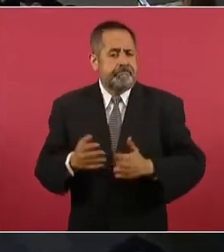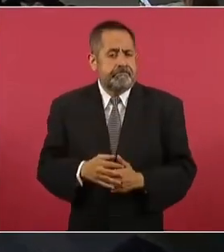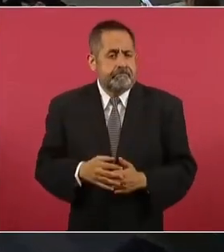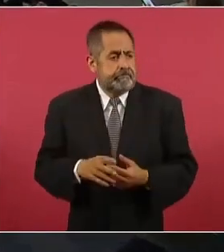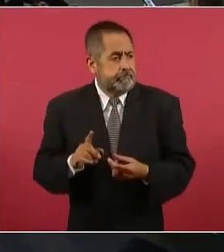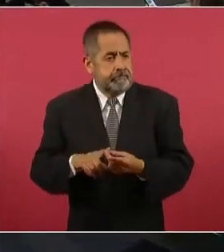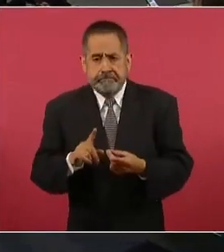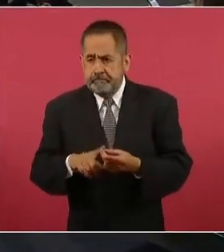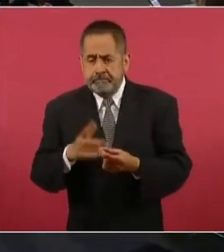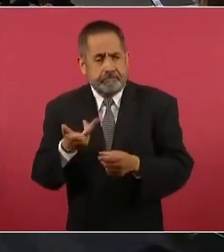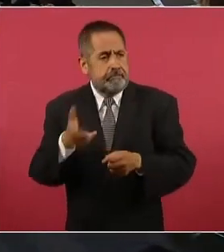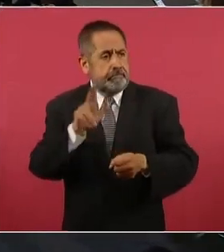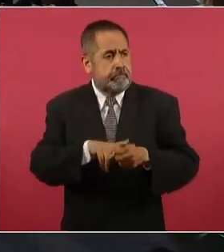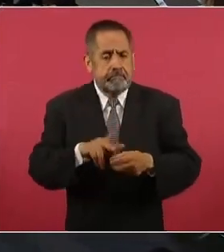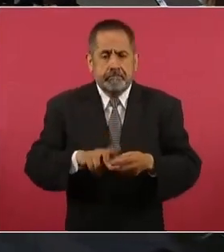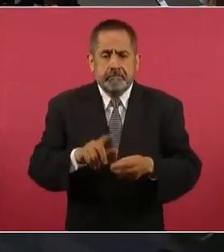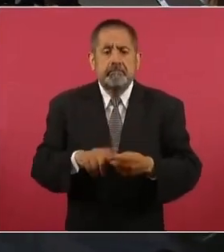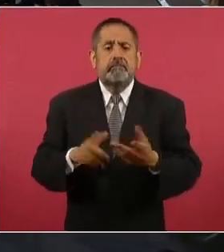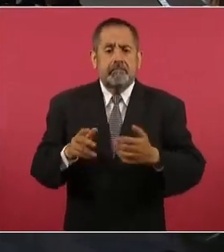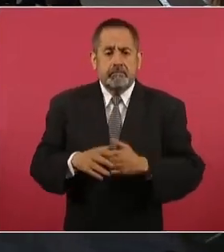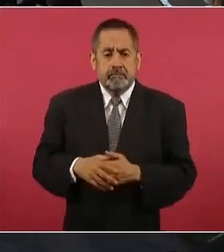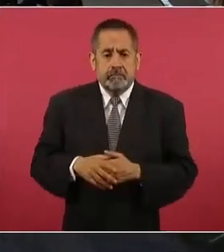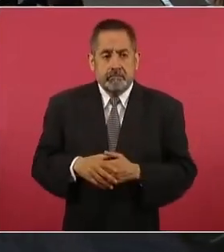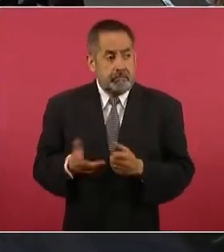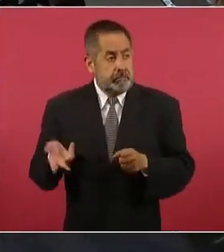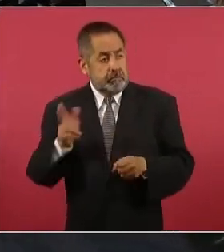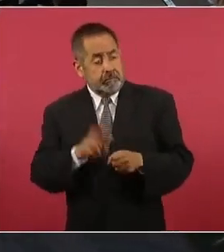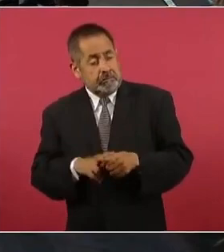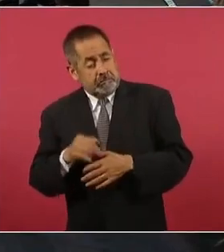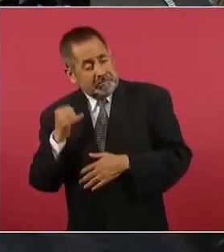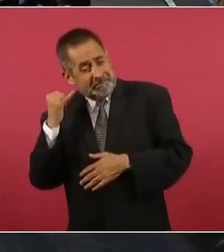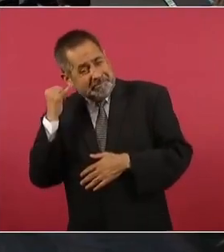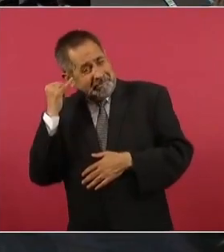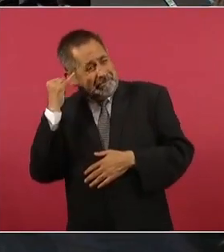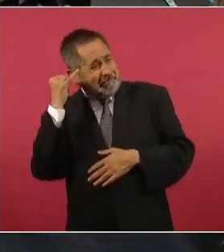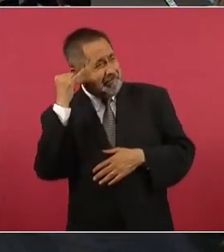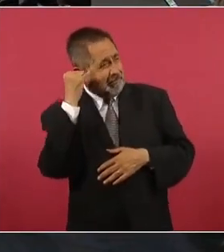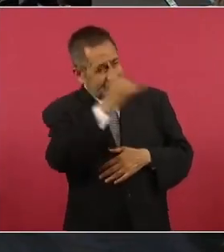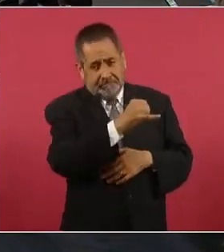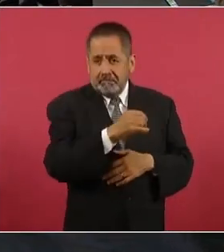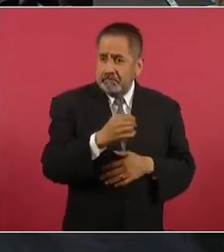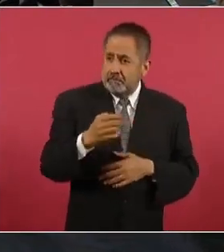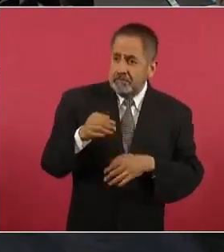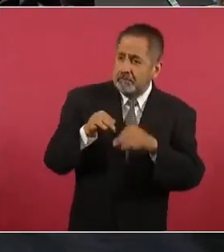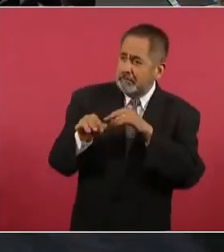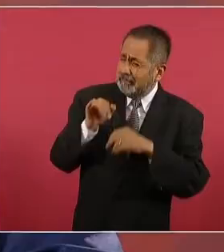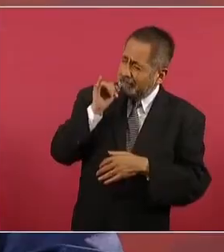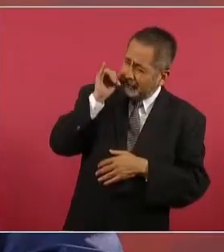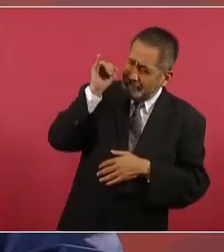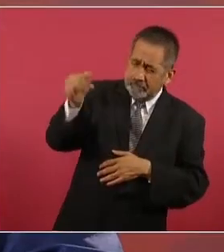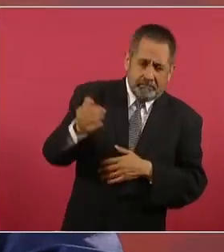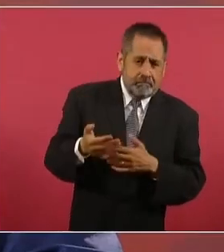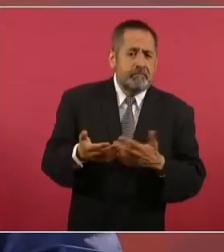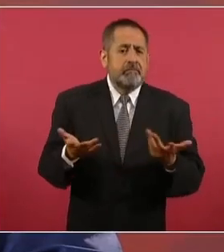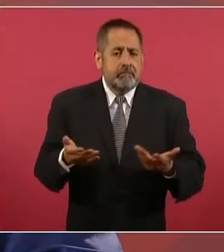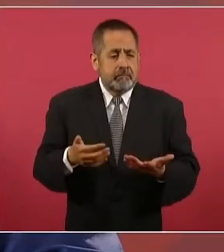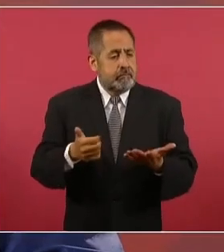¿dónde se atienden si las clínicas están en las ciudades?